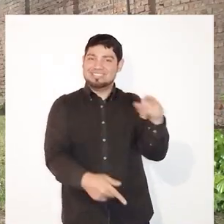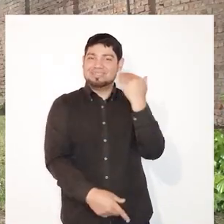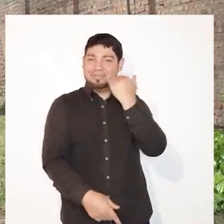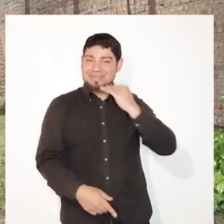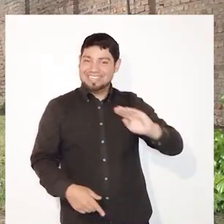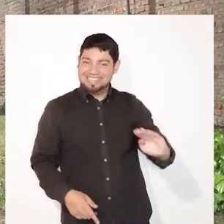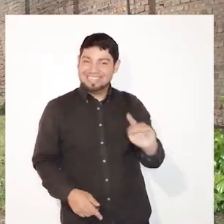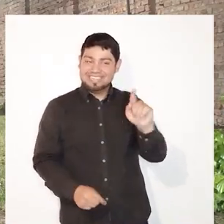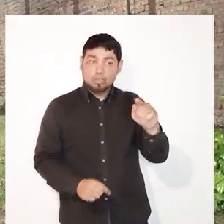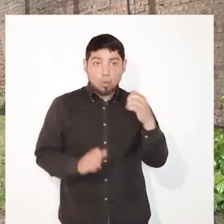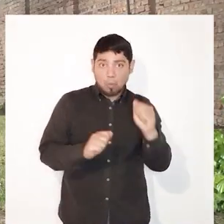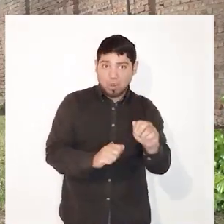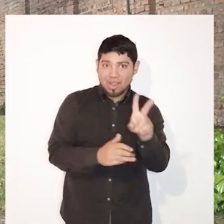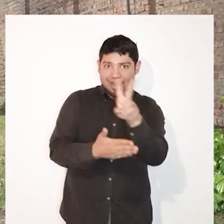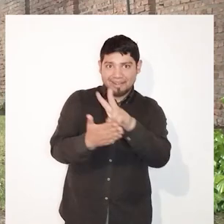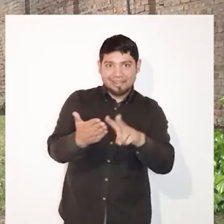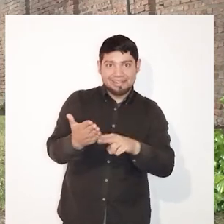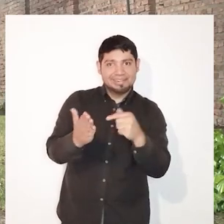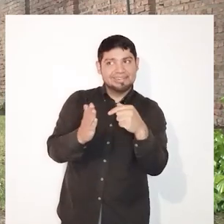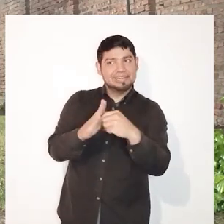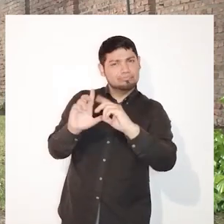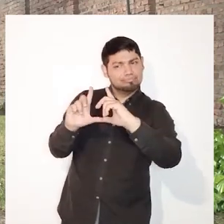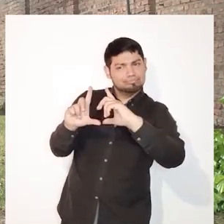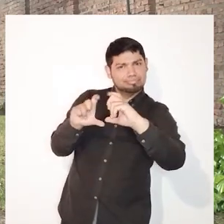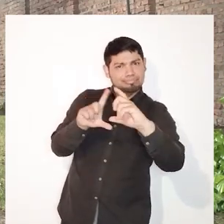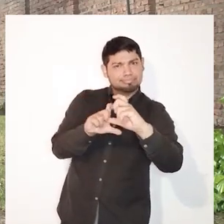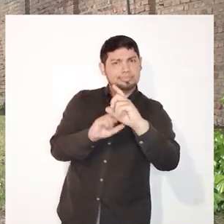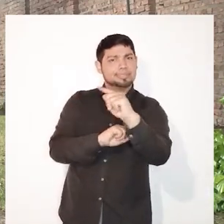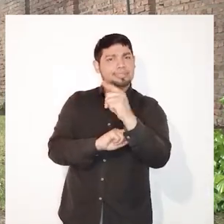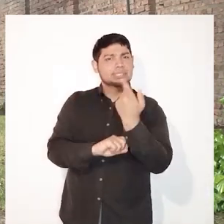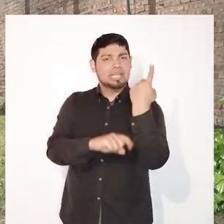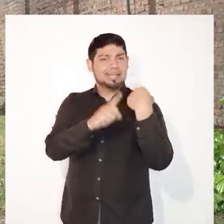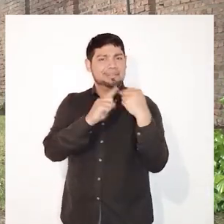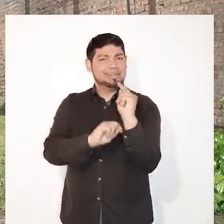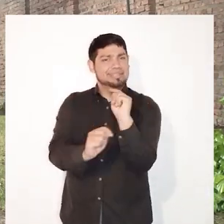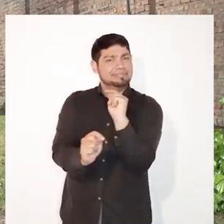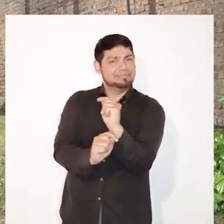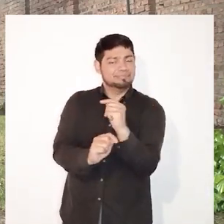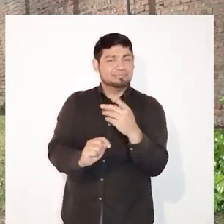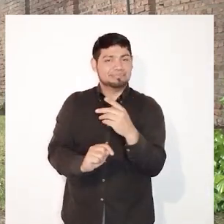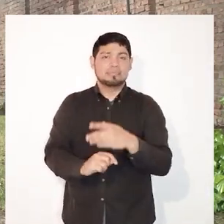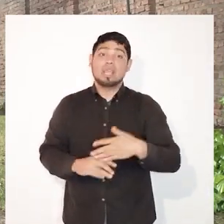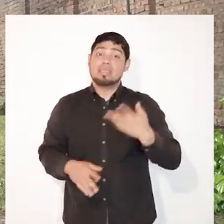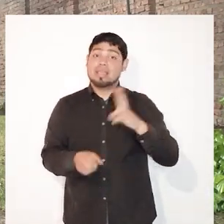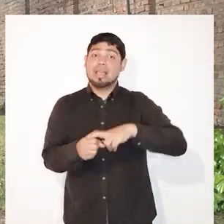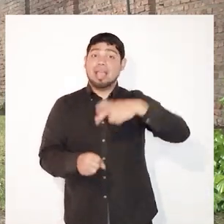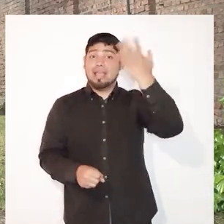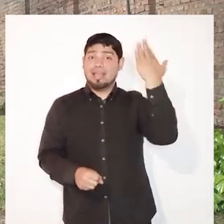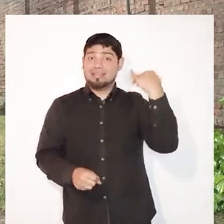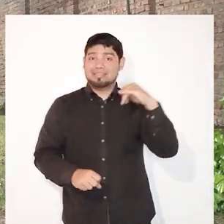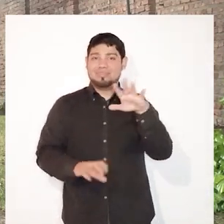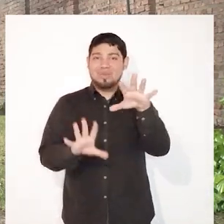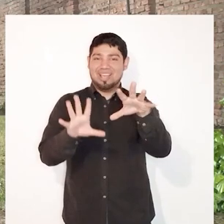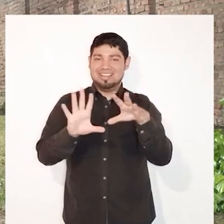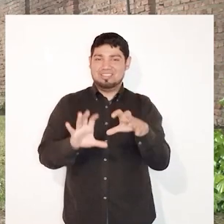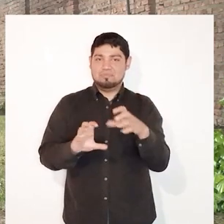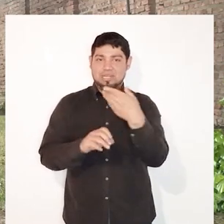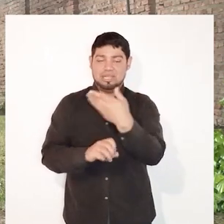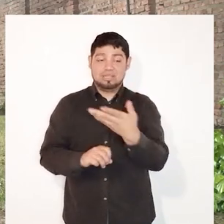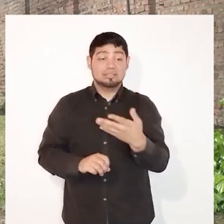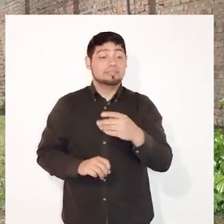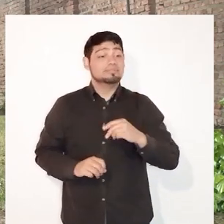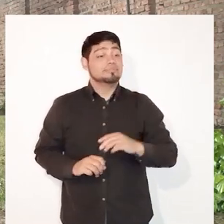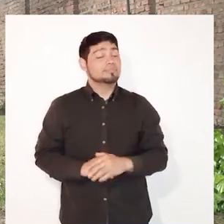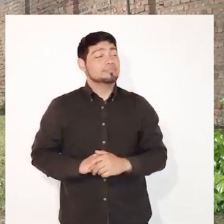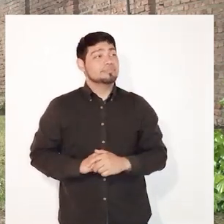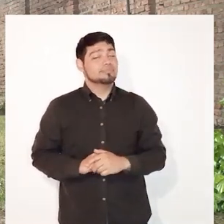base a ilustraciones y reconstrucciones de las antiguas especies que habitaron en